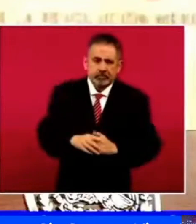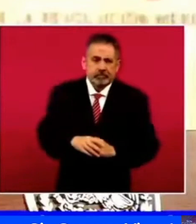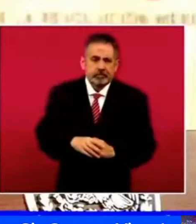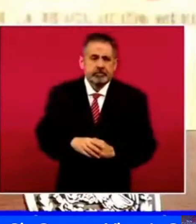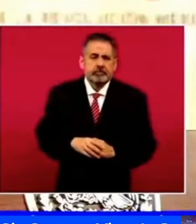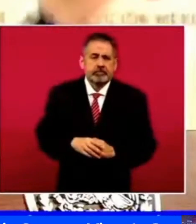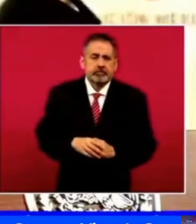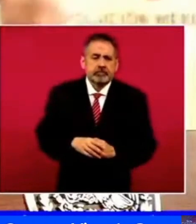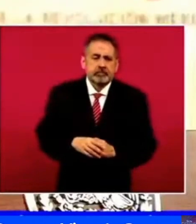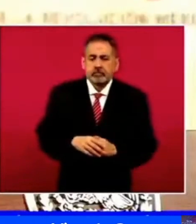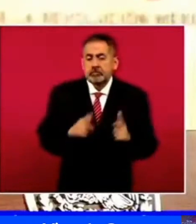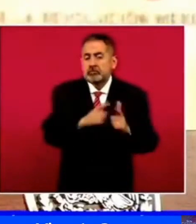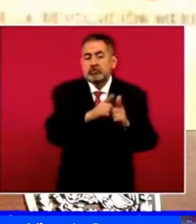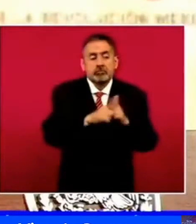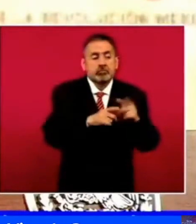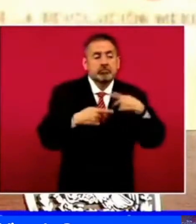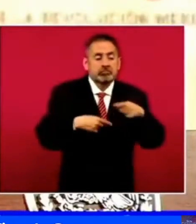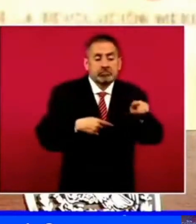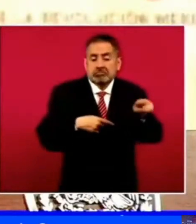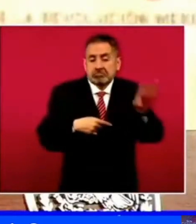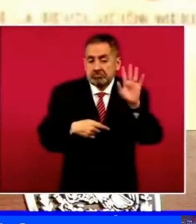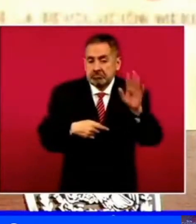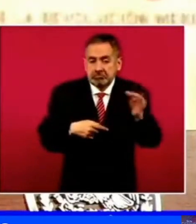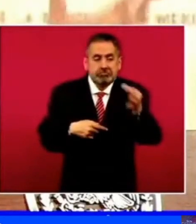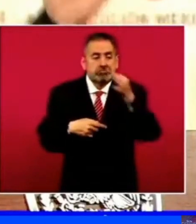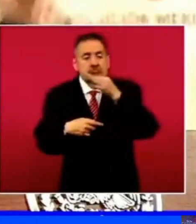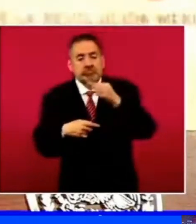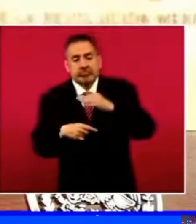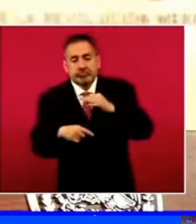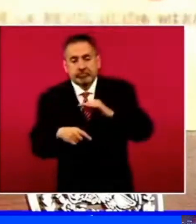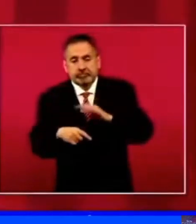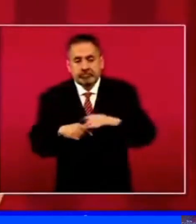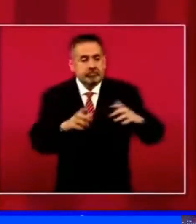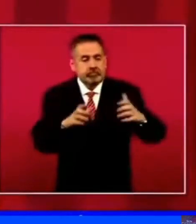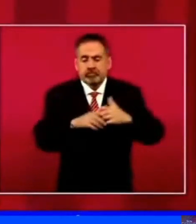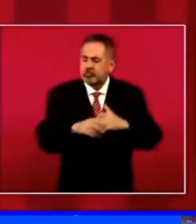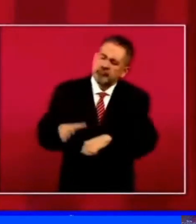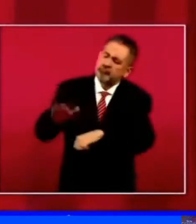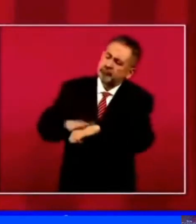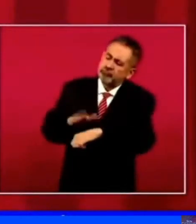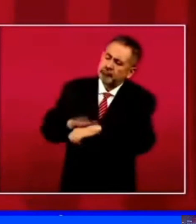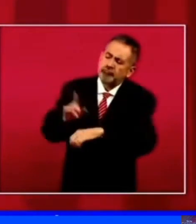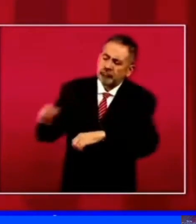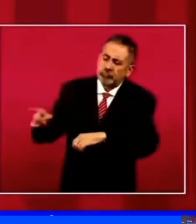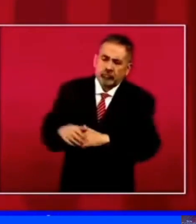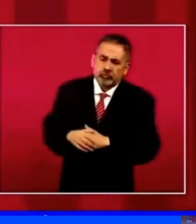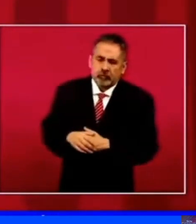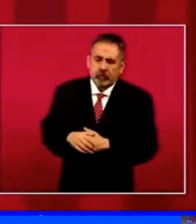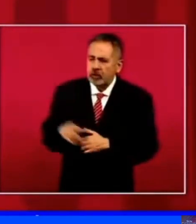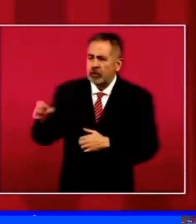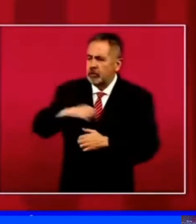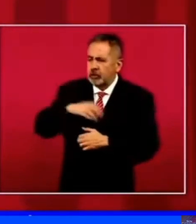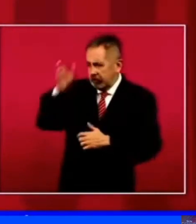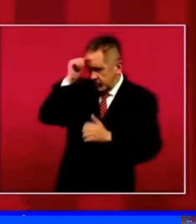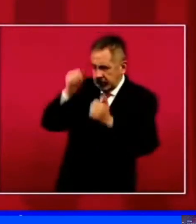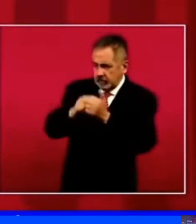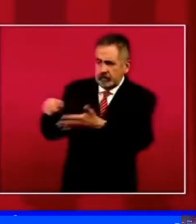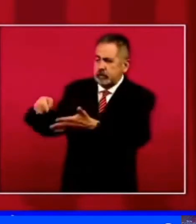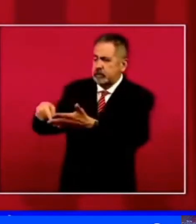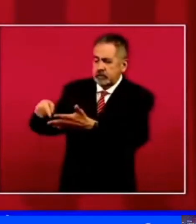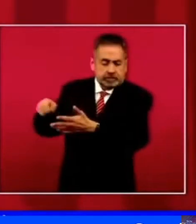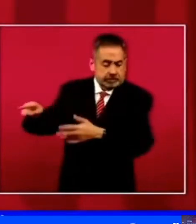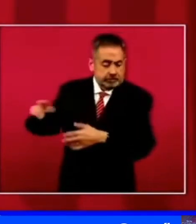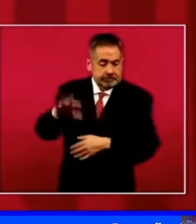un grupo económico de que no estaban de acuerdo